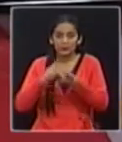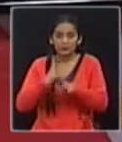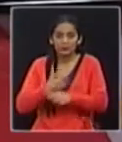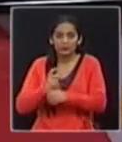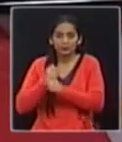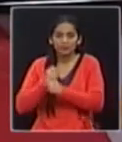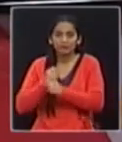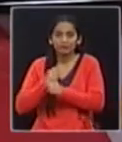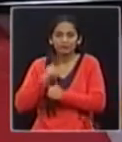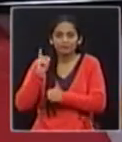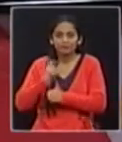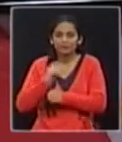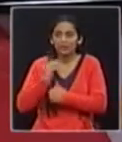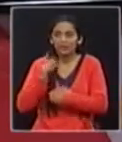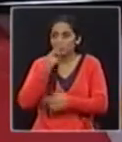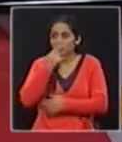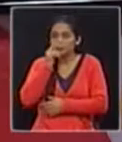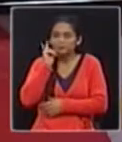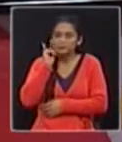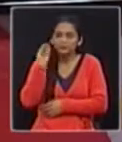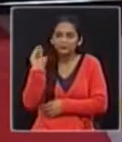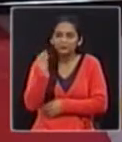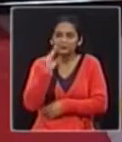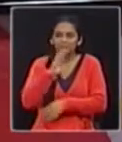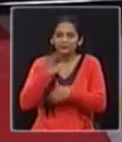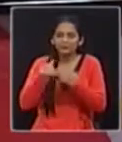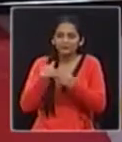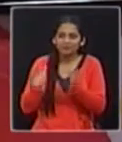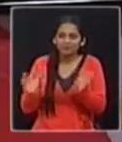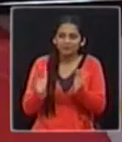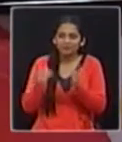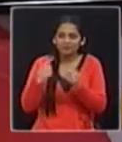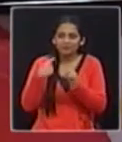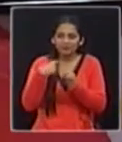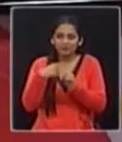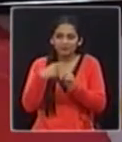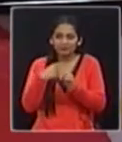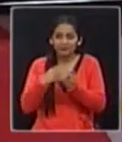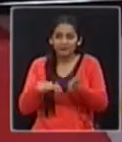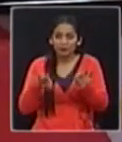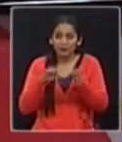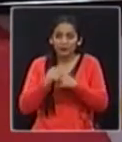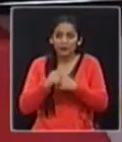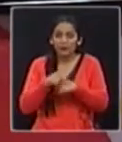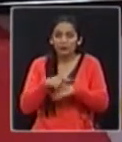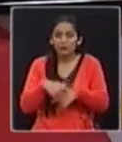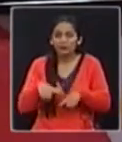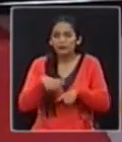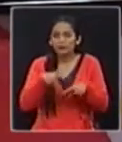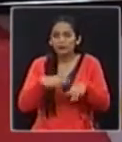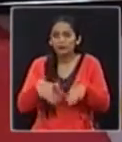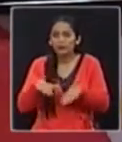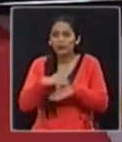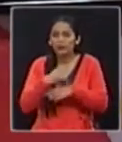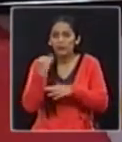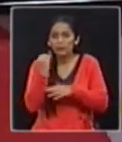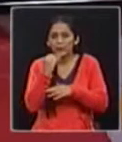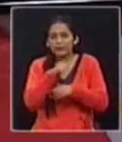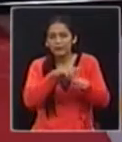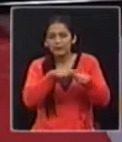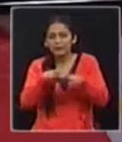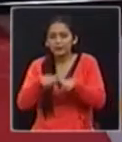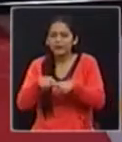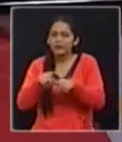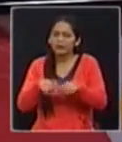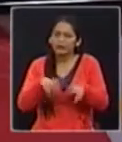niños y adolescentes actitudes positivas y una buena convivencia al momento de ocupar los espacios verdes de la capital azuaya leonardo sánchez está